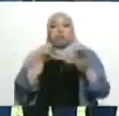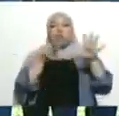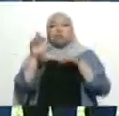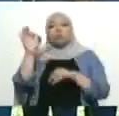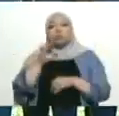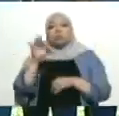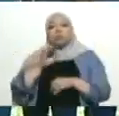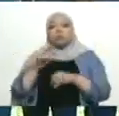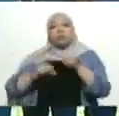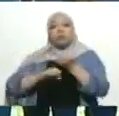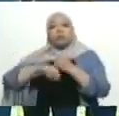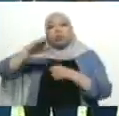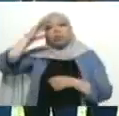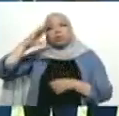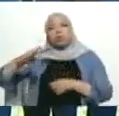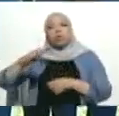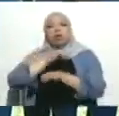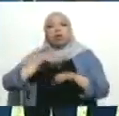80% de la Fuerza Armada.